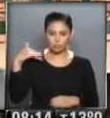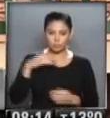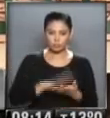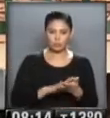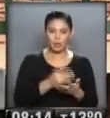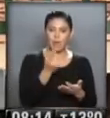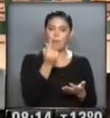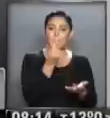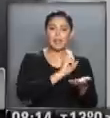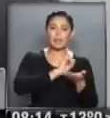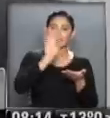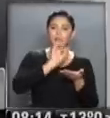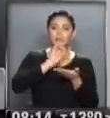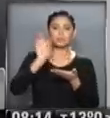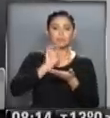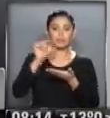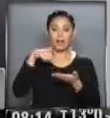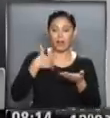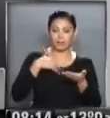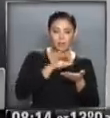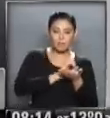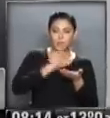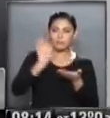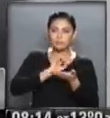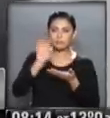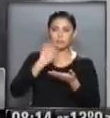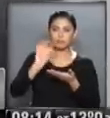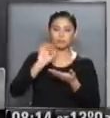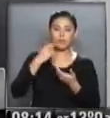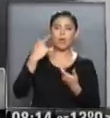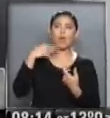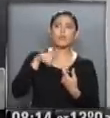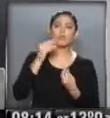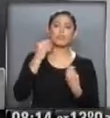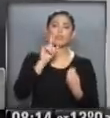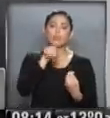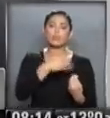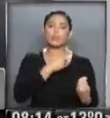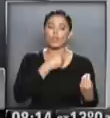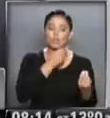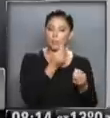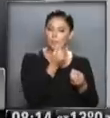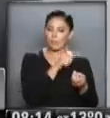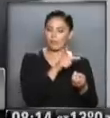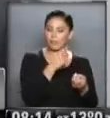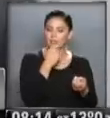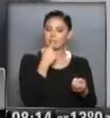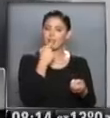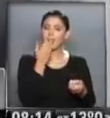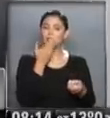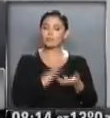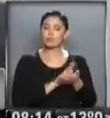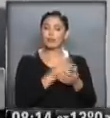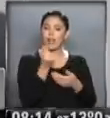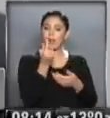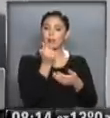salida de dinero de recursos del país y el origen que pueden tener estos fondos cuando se habla de fuga de dinero y lavado de